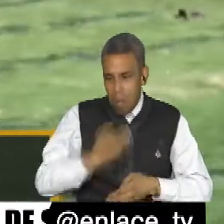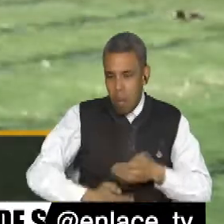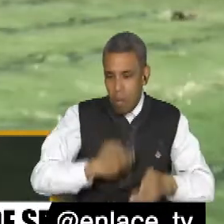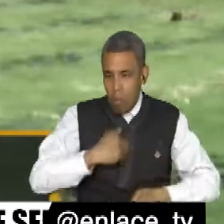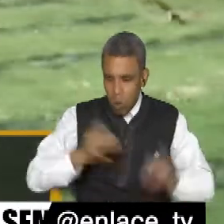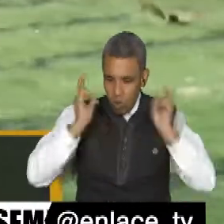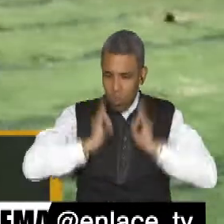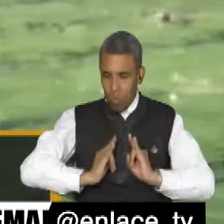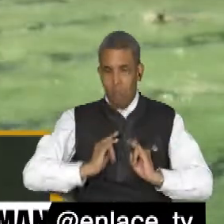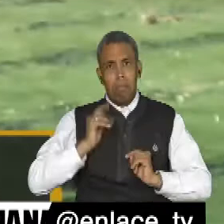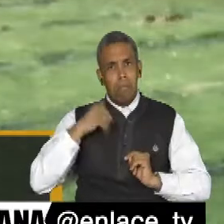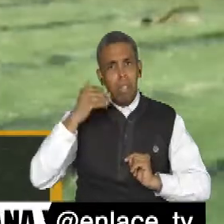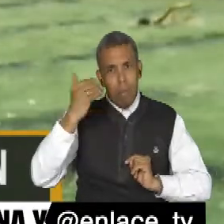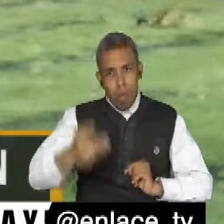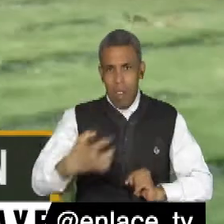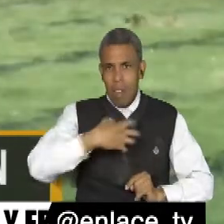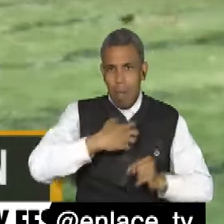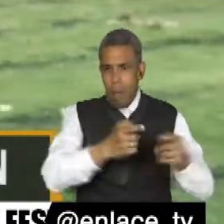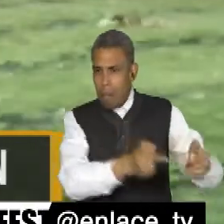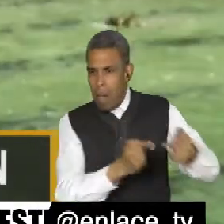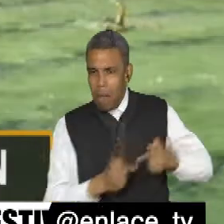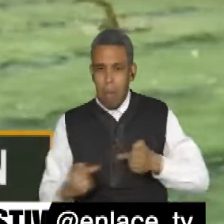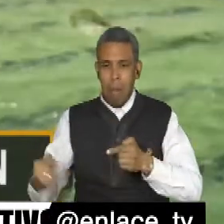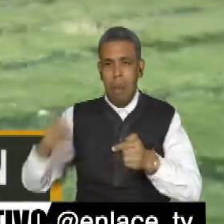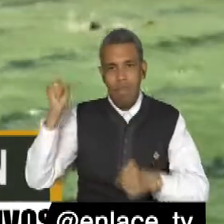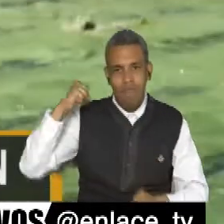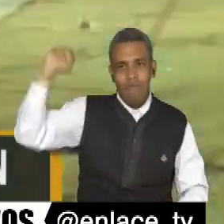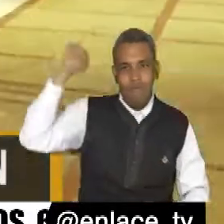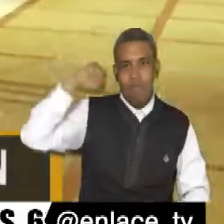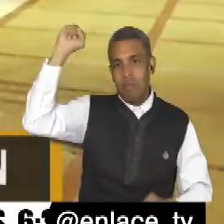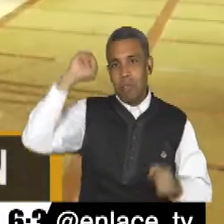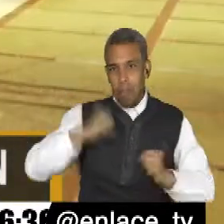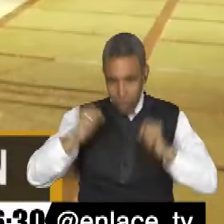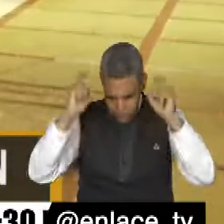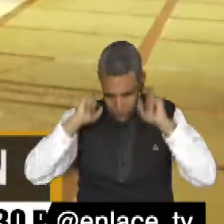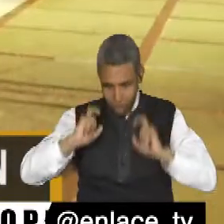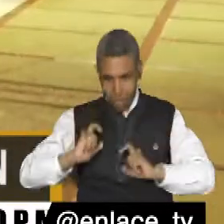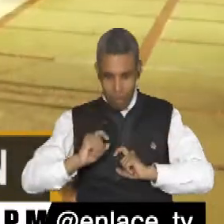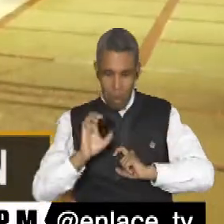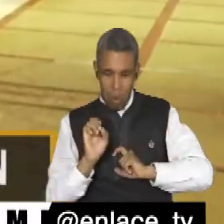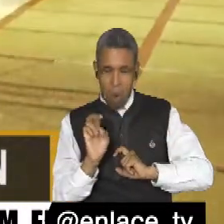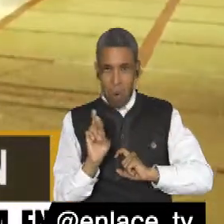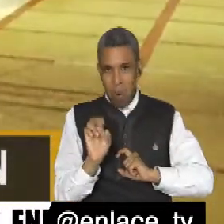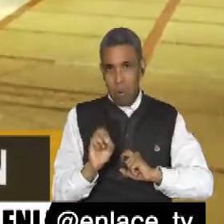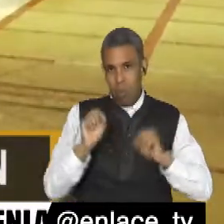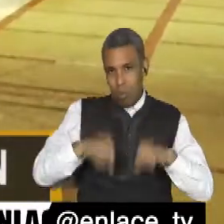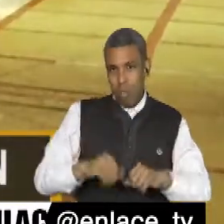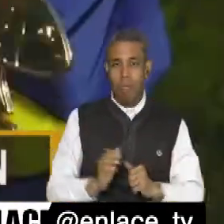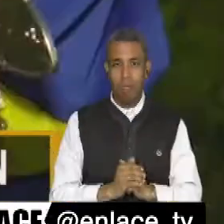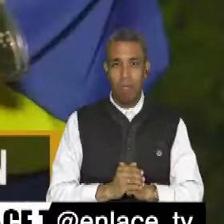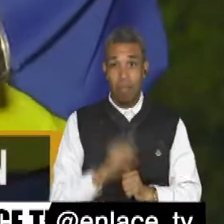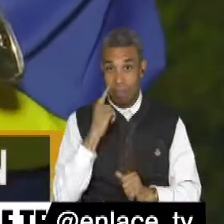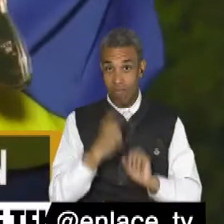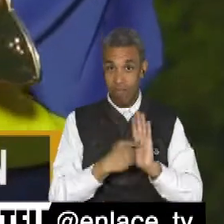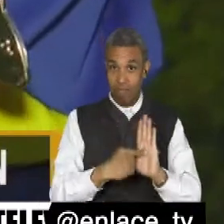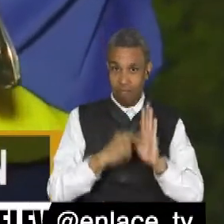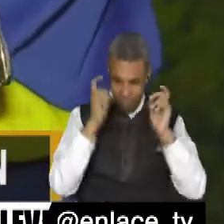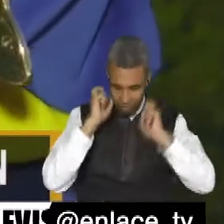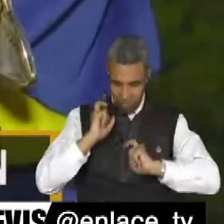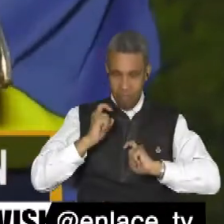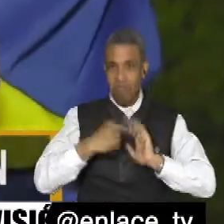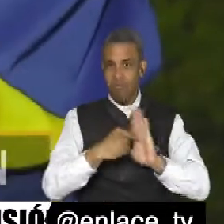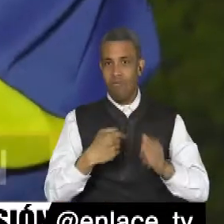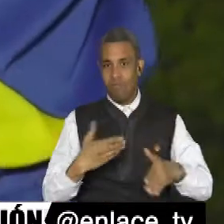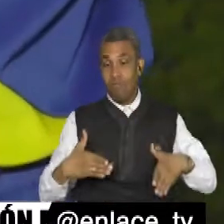resultados, ganar más medallas y poder ir a nacionales. Los deportistas muestran con orgullo sus medallas y esperan seguir trayendo más para